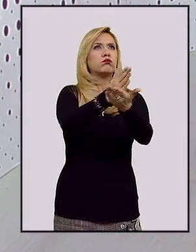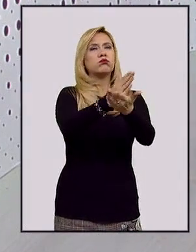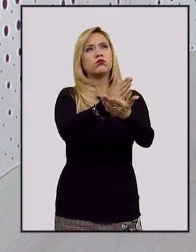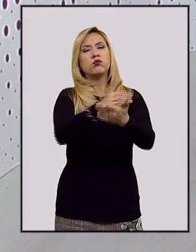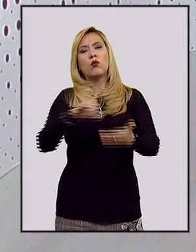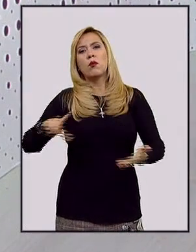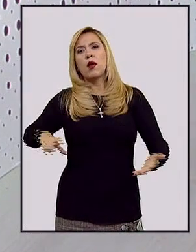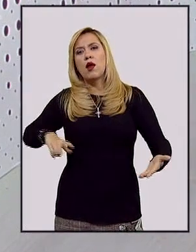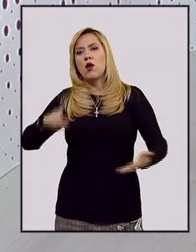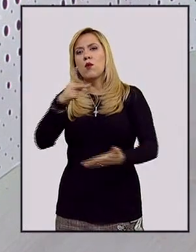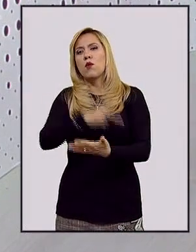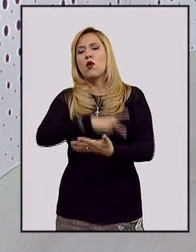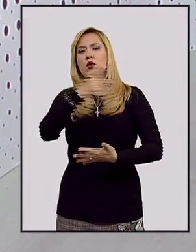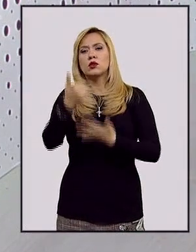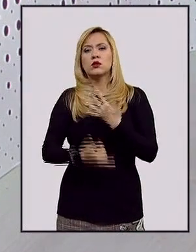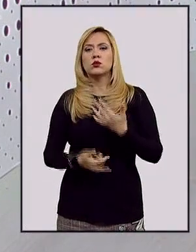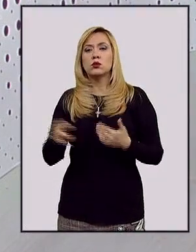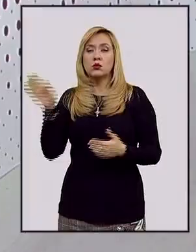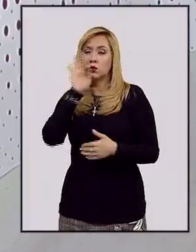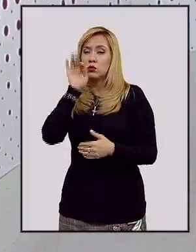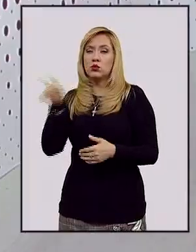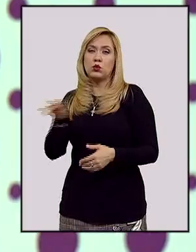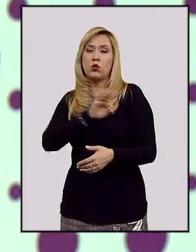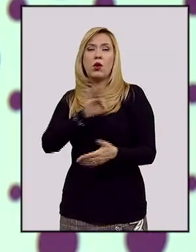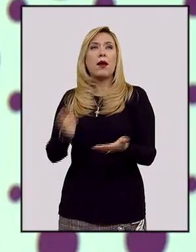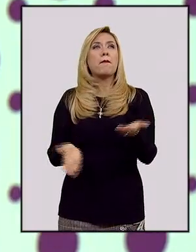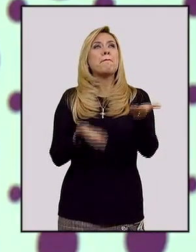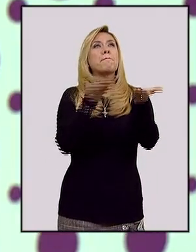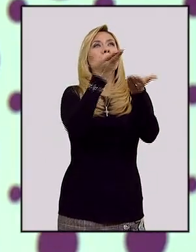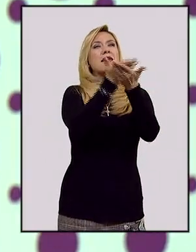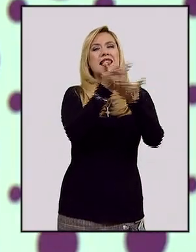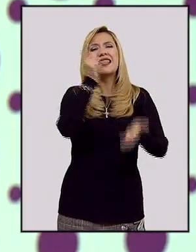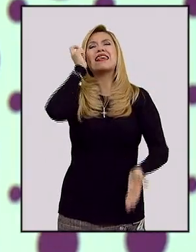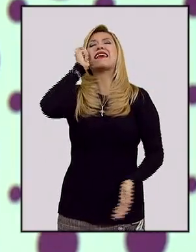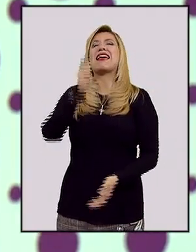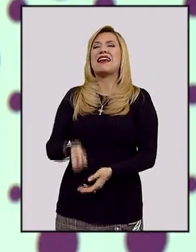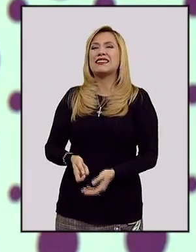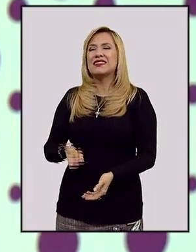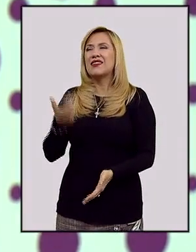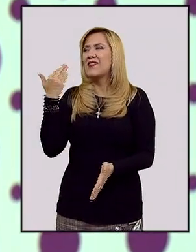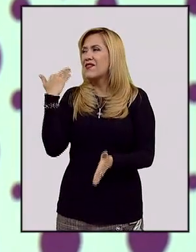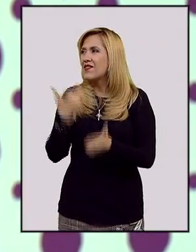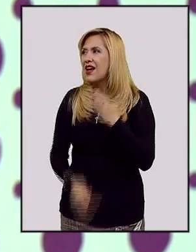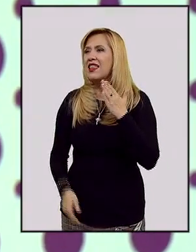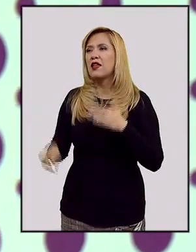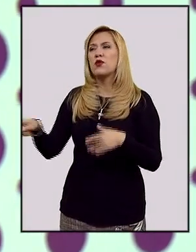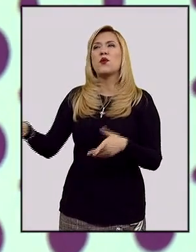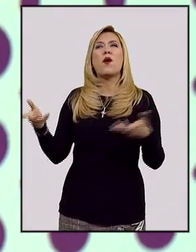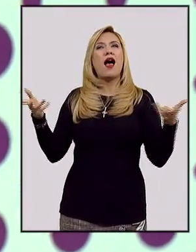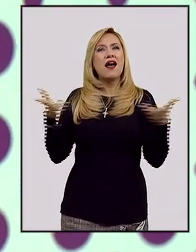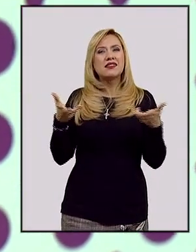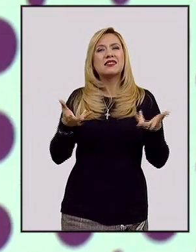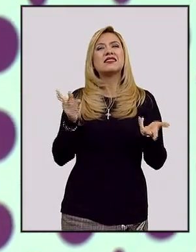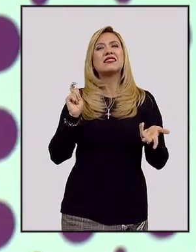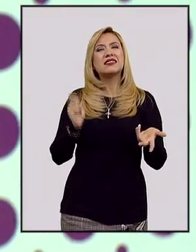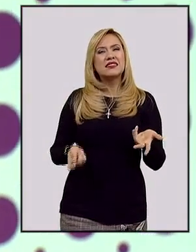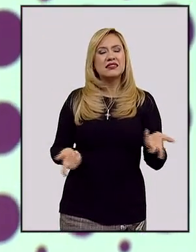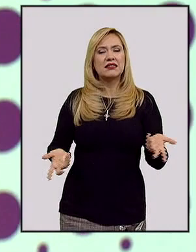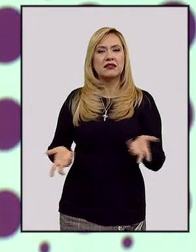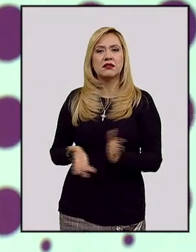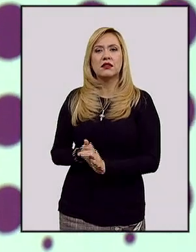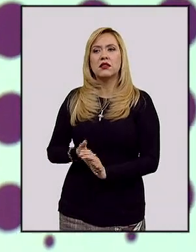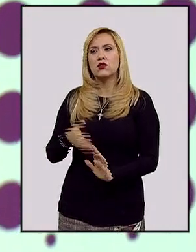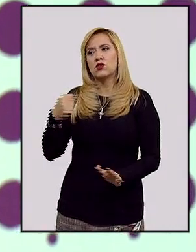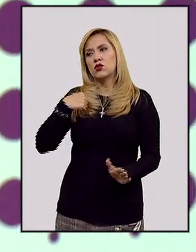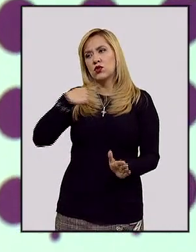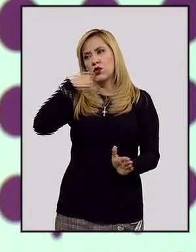si pudieras tú pedirle una cartita a Santa Claus, ¿qué pedirías? O sea, ¿qué harías para cambiar esto? Yo creo que una de